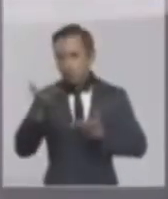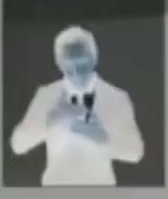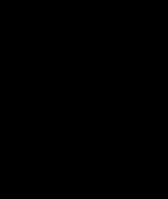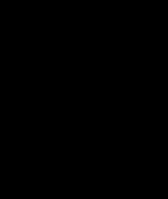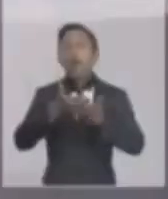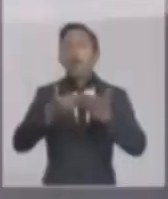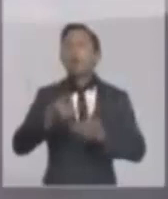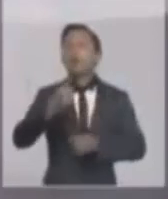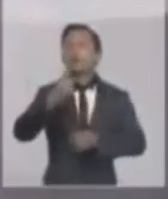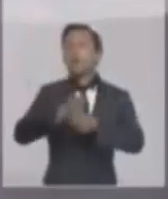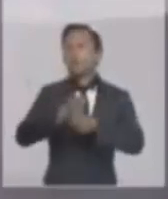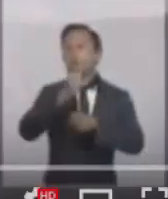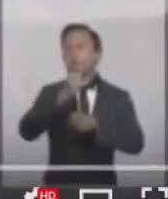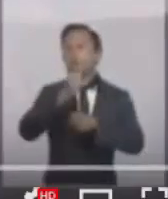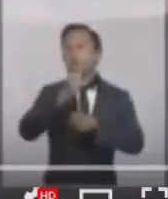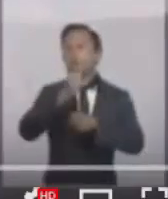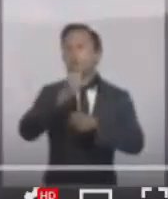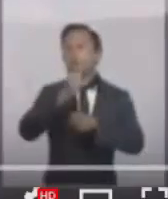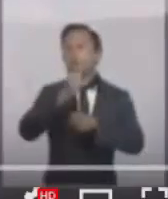y César.